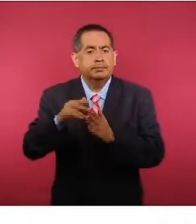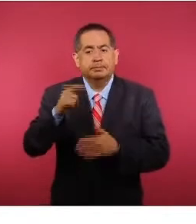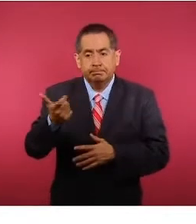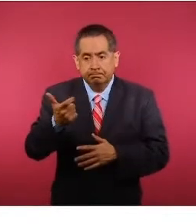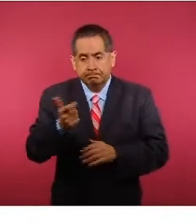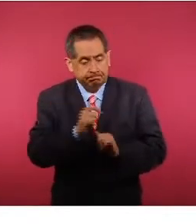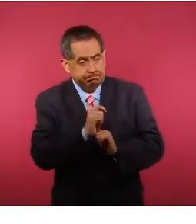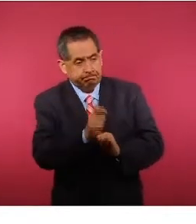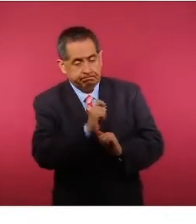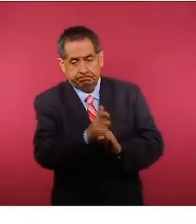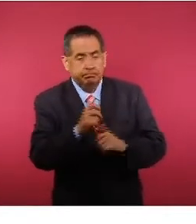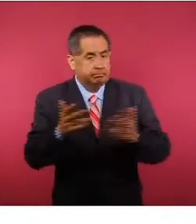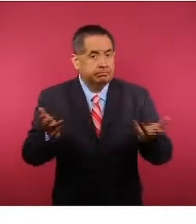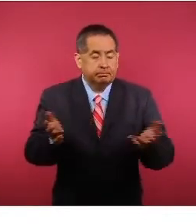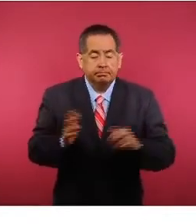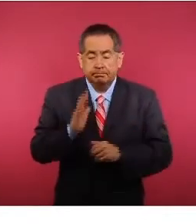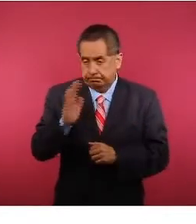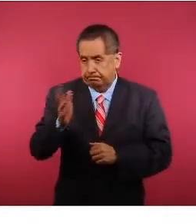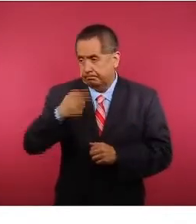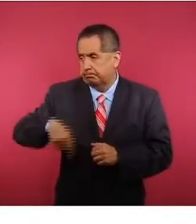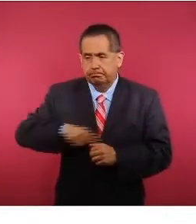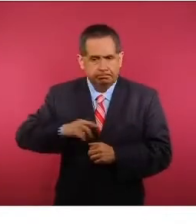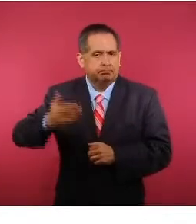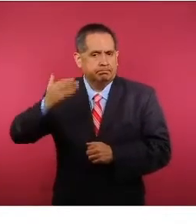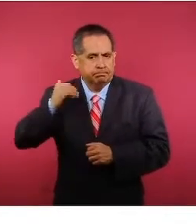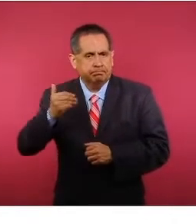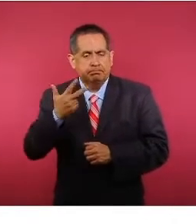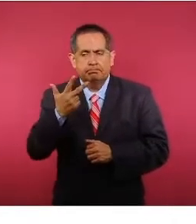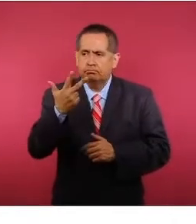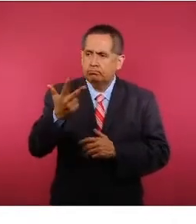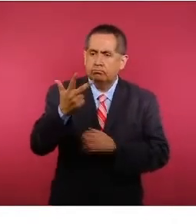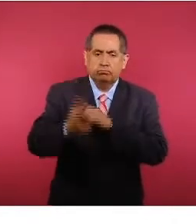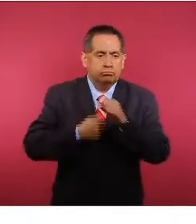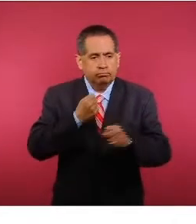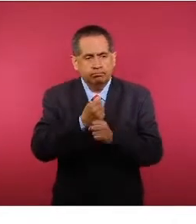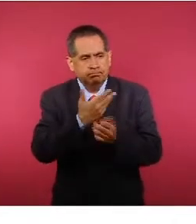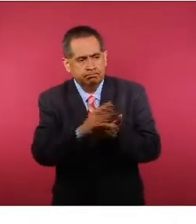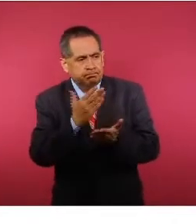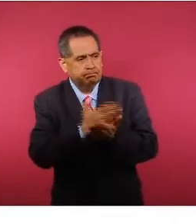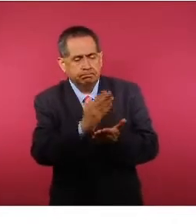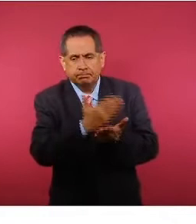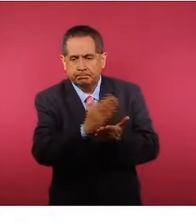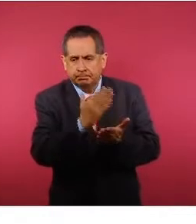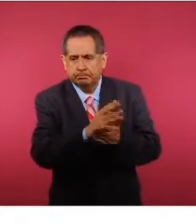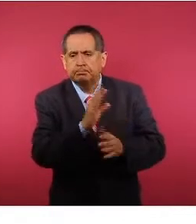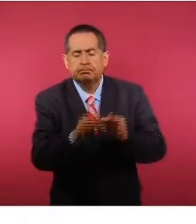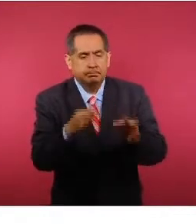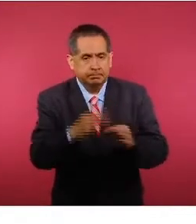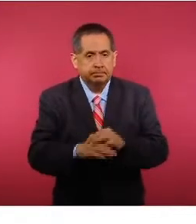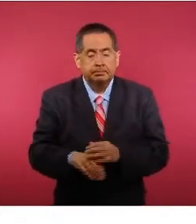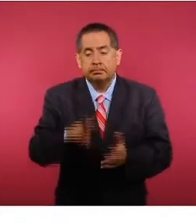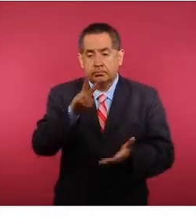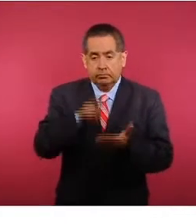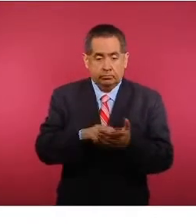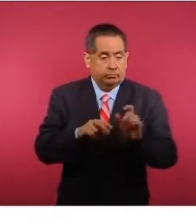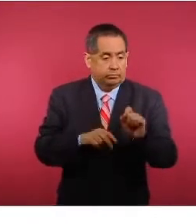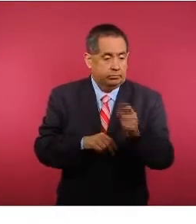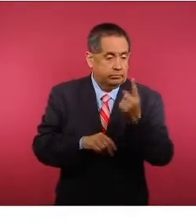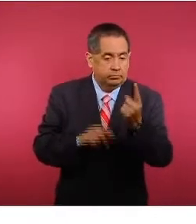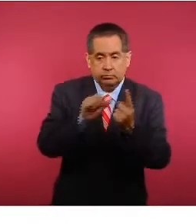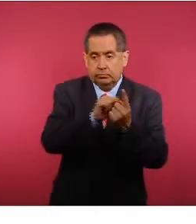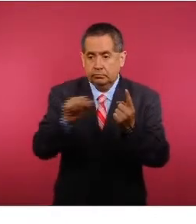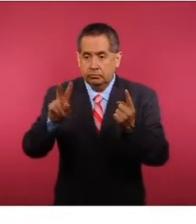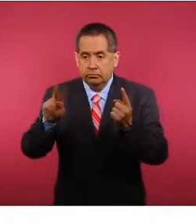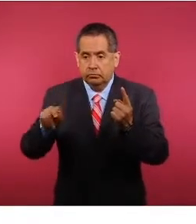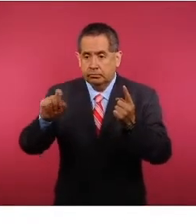2,255,000,000 de pesos. Eso es lo que ya pagamos en 8 anualidades. Del 2021 al